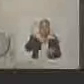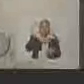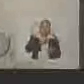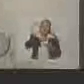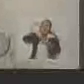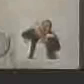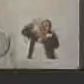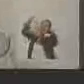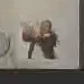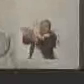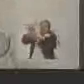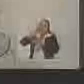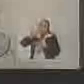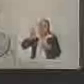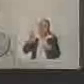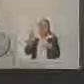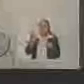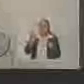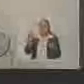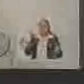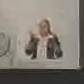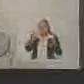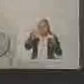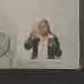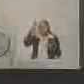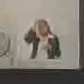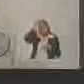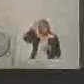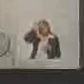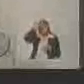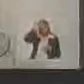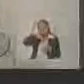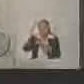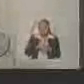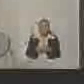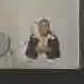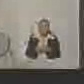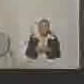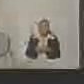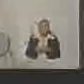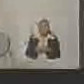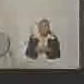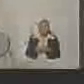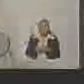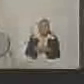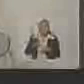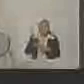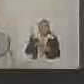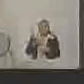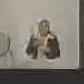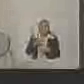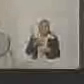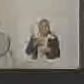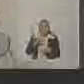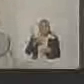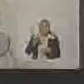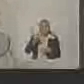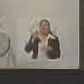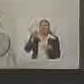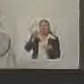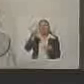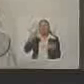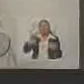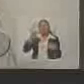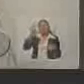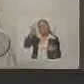que fomentar nuestras casas de cultura, porque a pesar de que tienen bastantes cosas con que explotarlas, mucha gente no